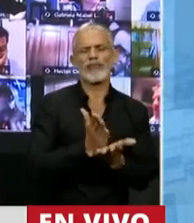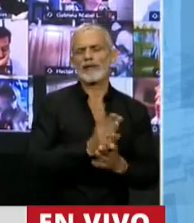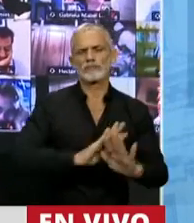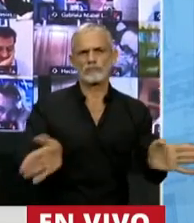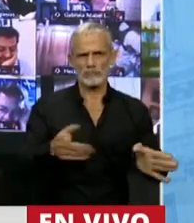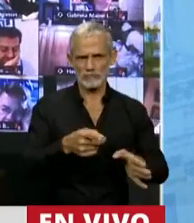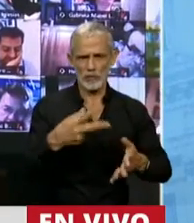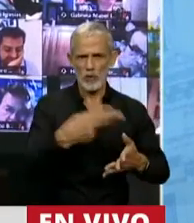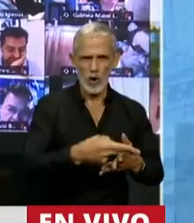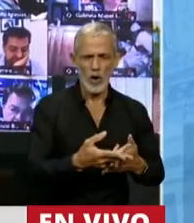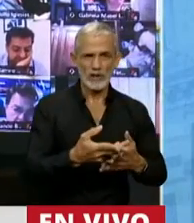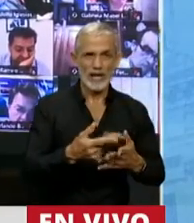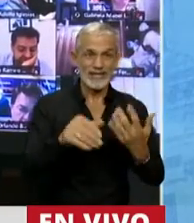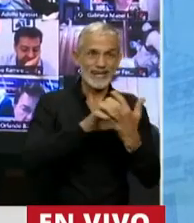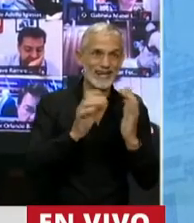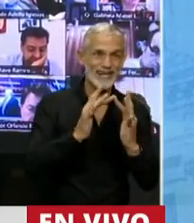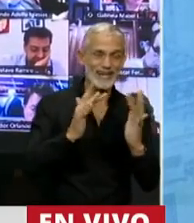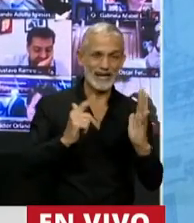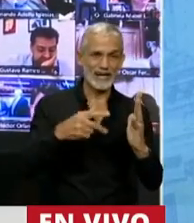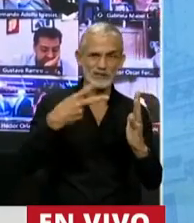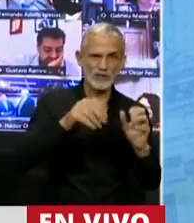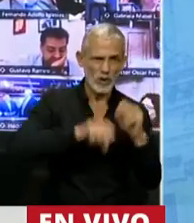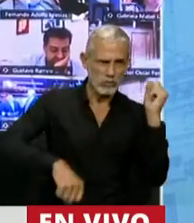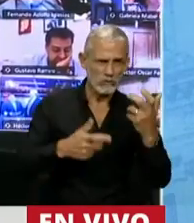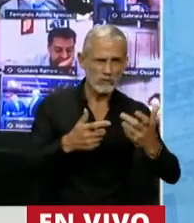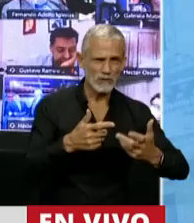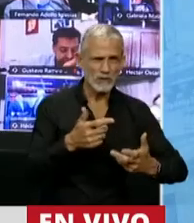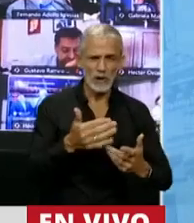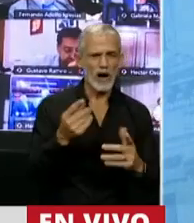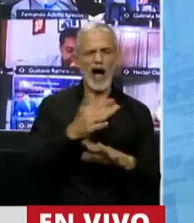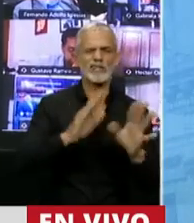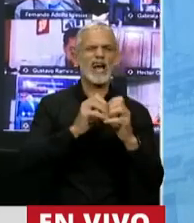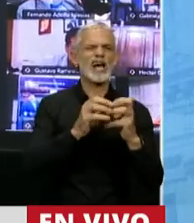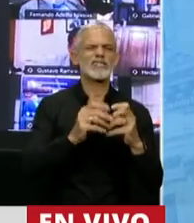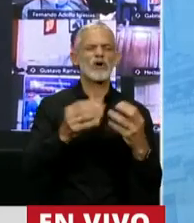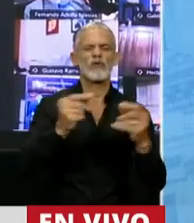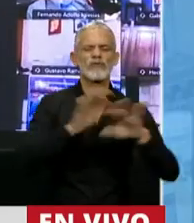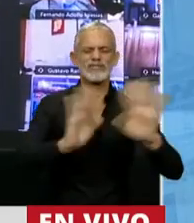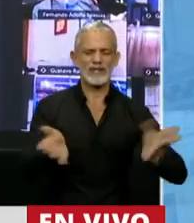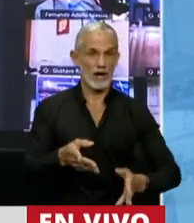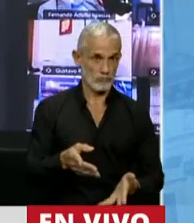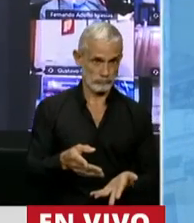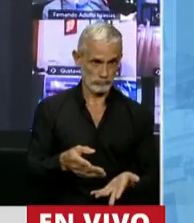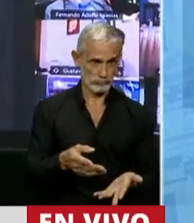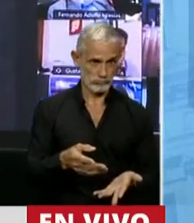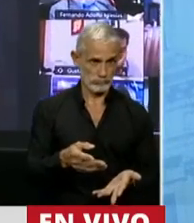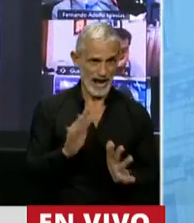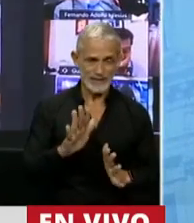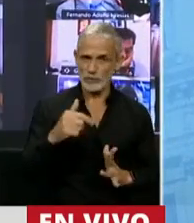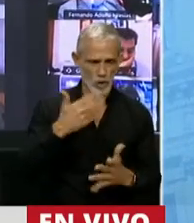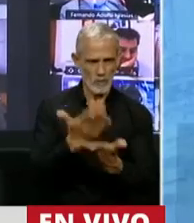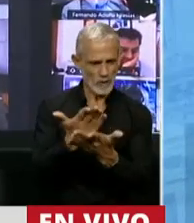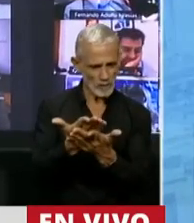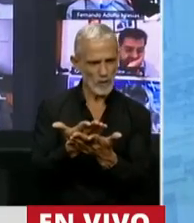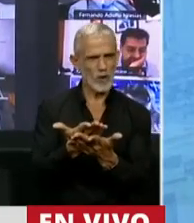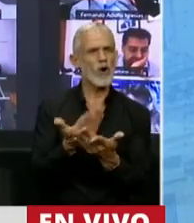los diputados que están siguiendo desde sus respectivos domicilios y decir que a partir de ahora la sesión no existe más así que yo propongo como